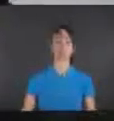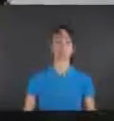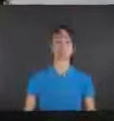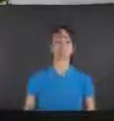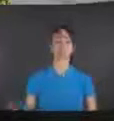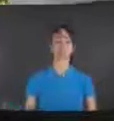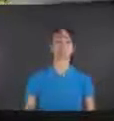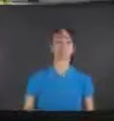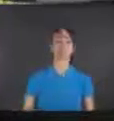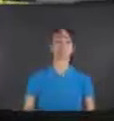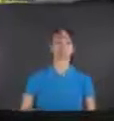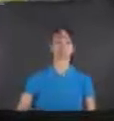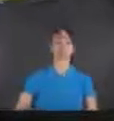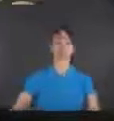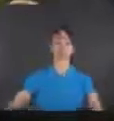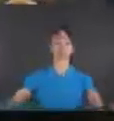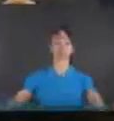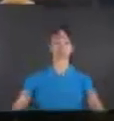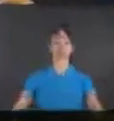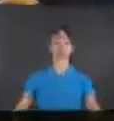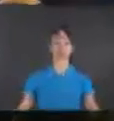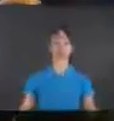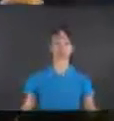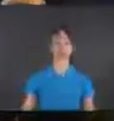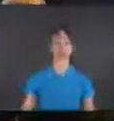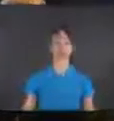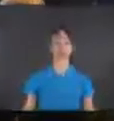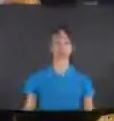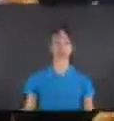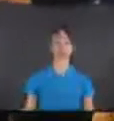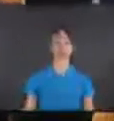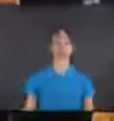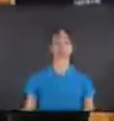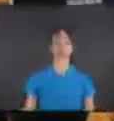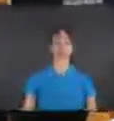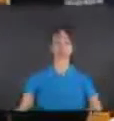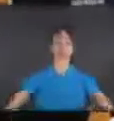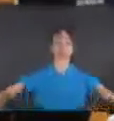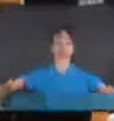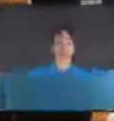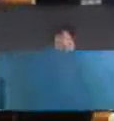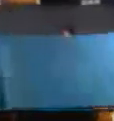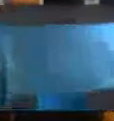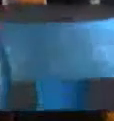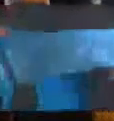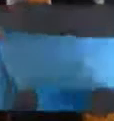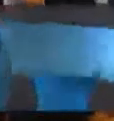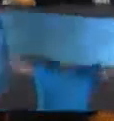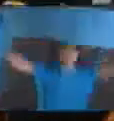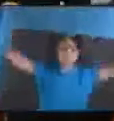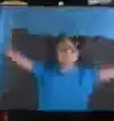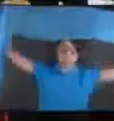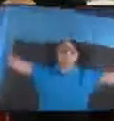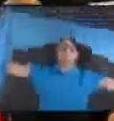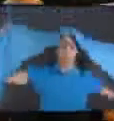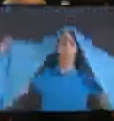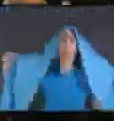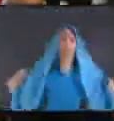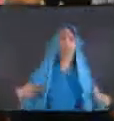a pedirle a los hermanos que lleven del pan y de la copa hasta sus lugares.